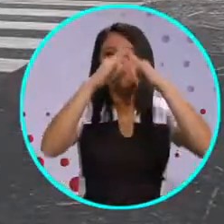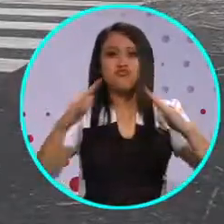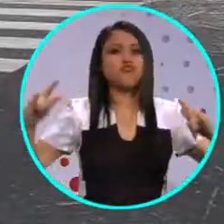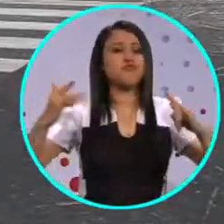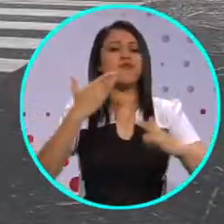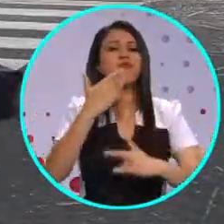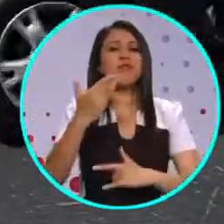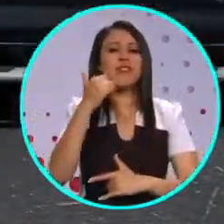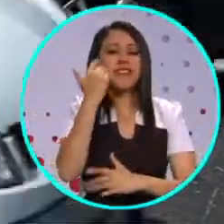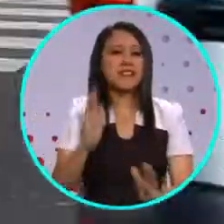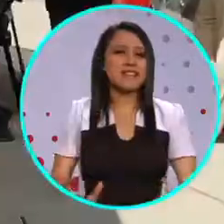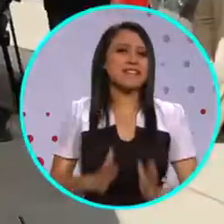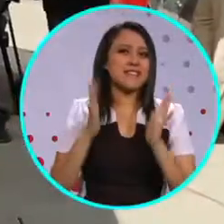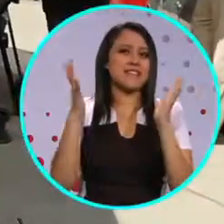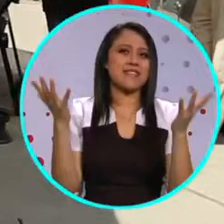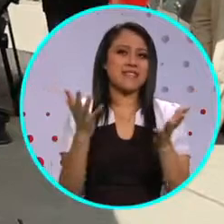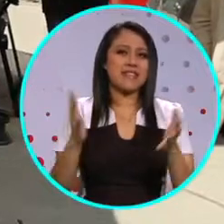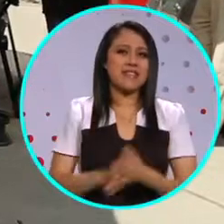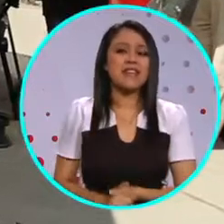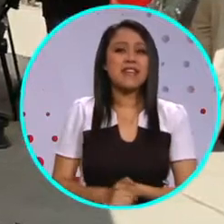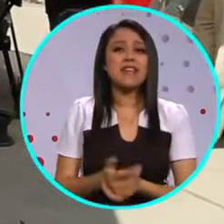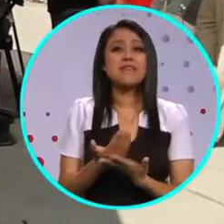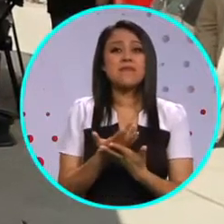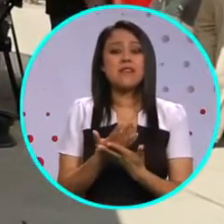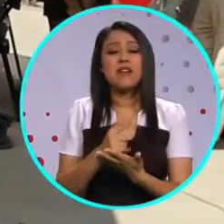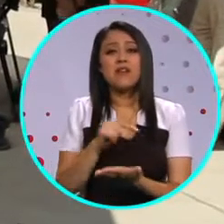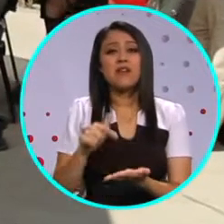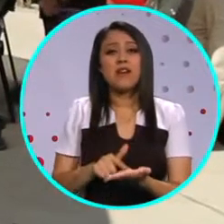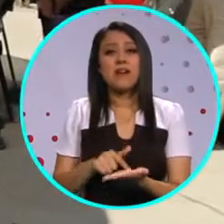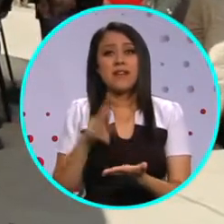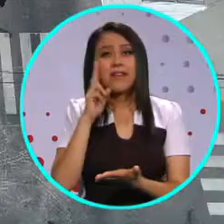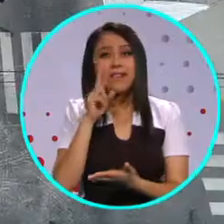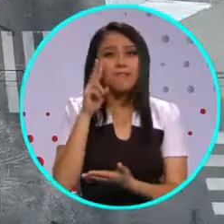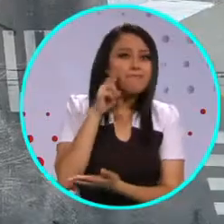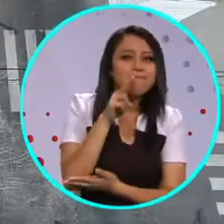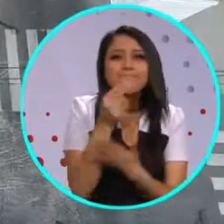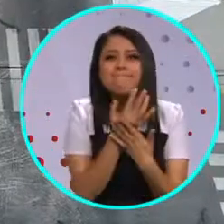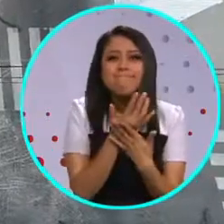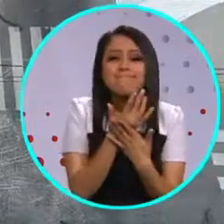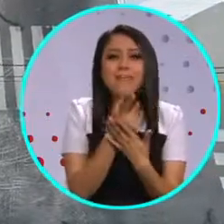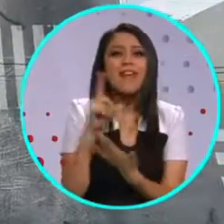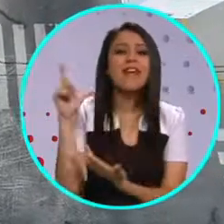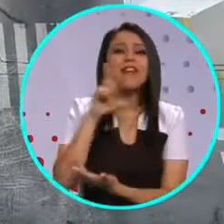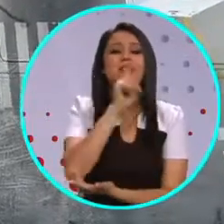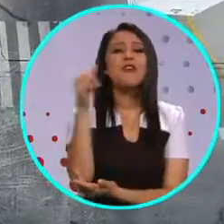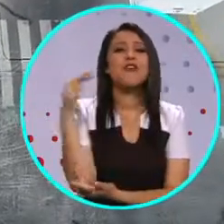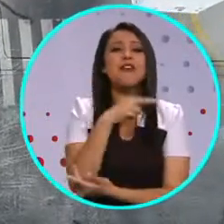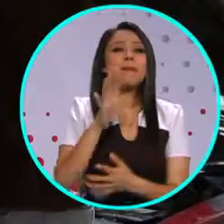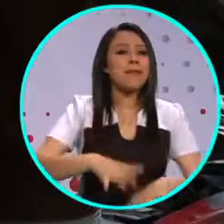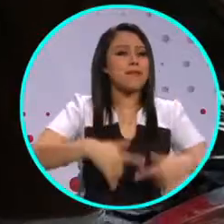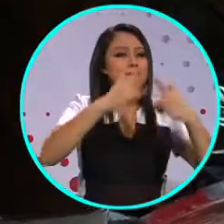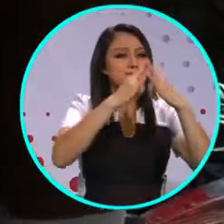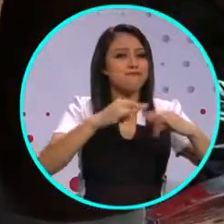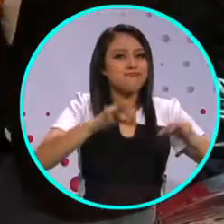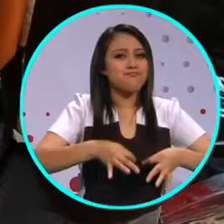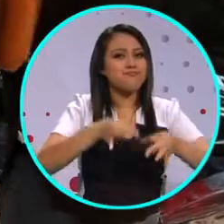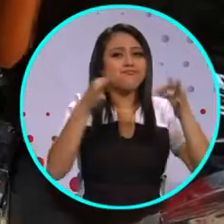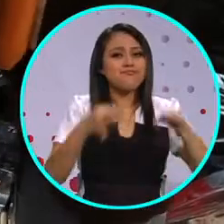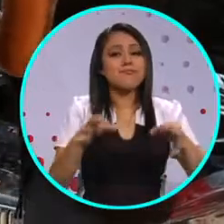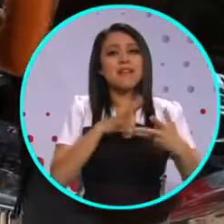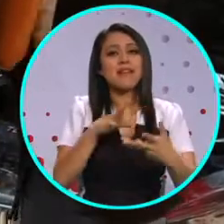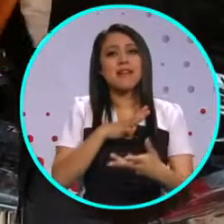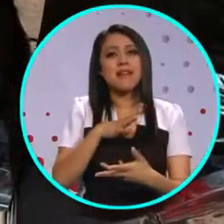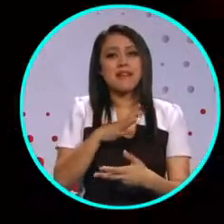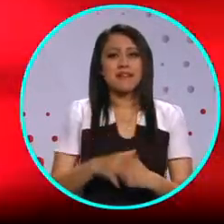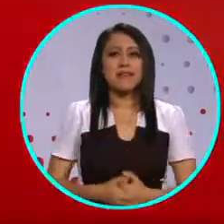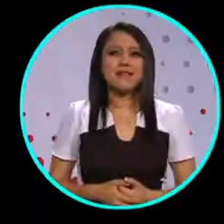quisimos sorprender a Xóchitl. Esperé a que montara su estética mientras yo, en segundos, armé lo que le donó los amigos de Proyectos